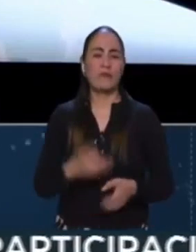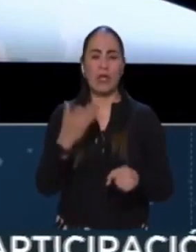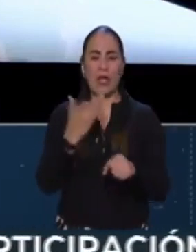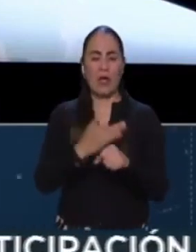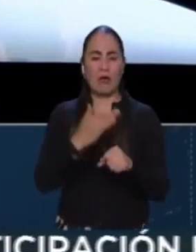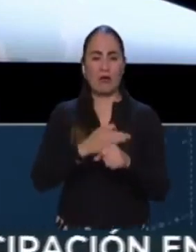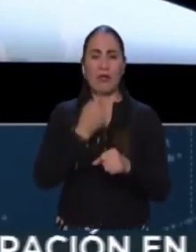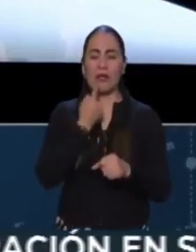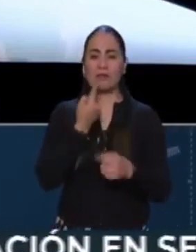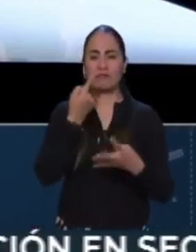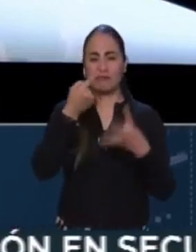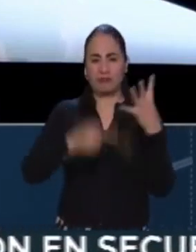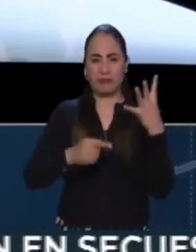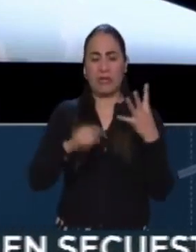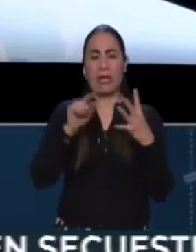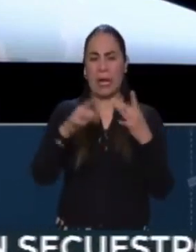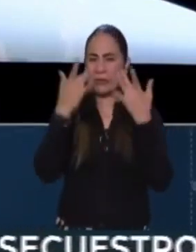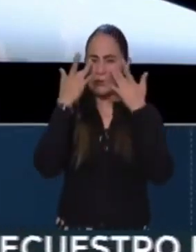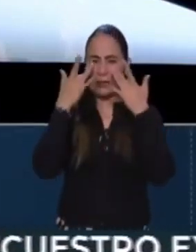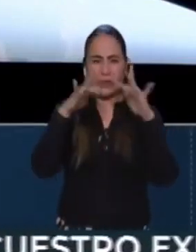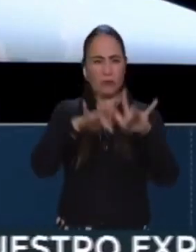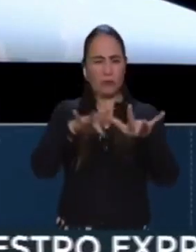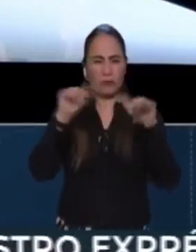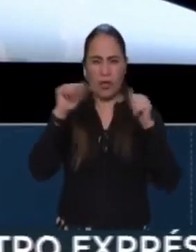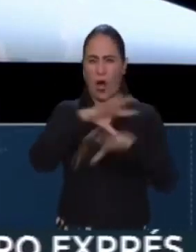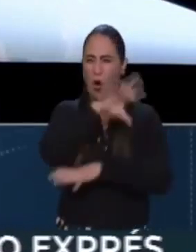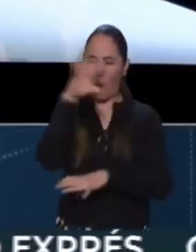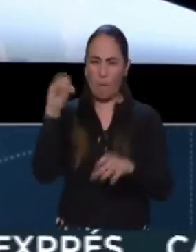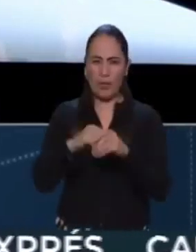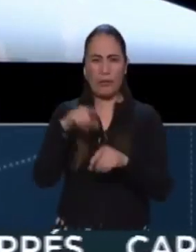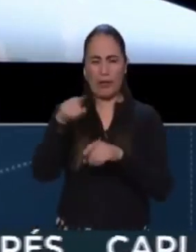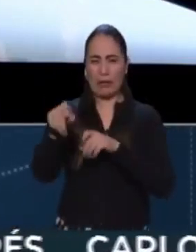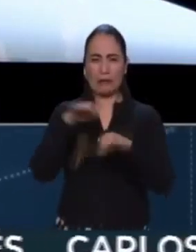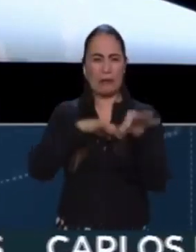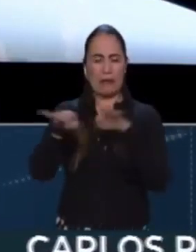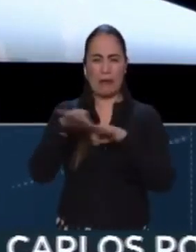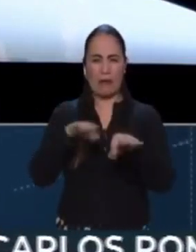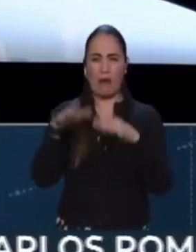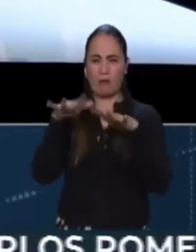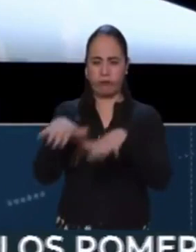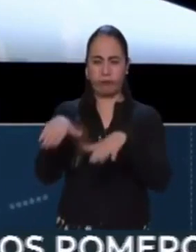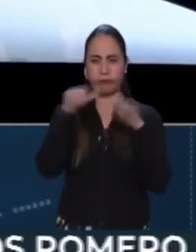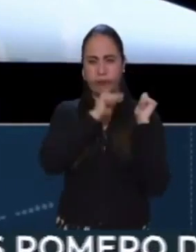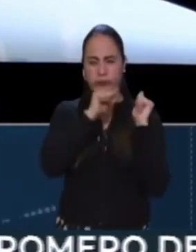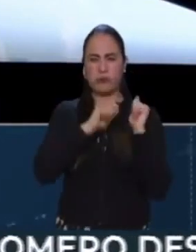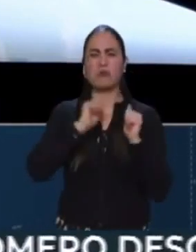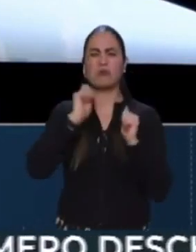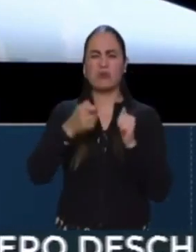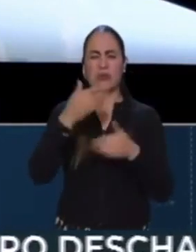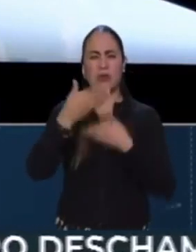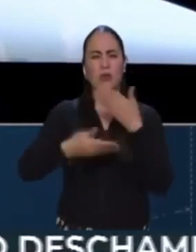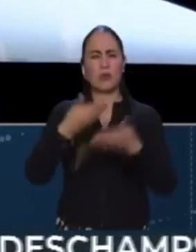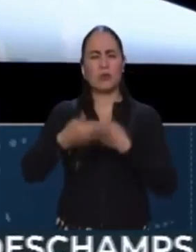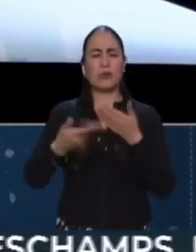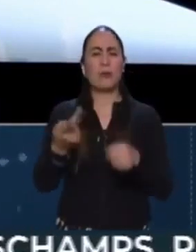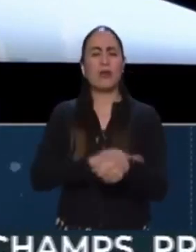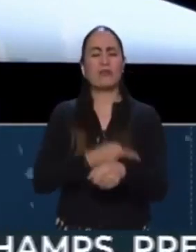Romero Deschamps, que es su renuncia definitiva como trabajador activo, que lo que realmente va a ocurrir va a ser